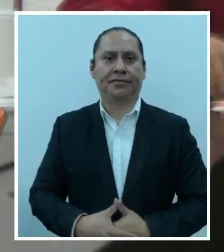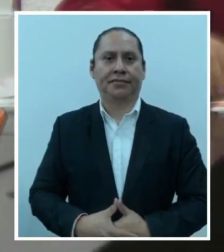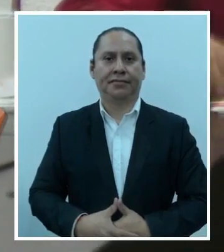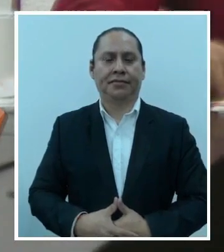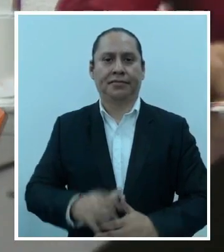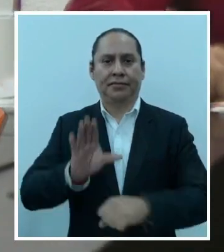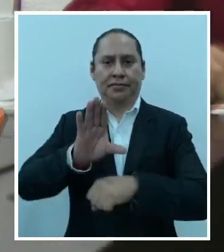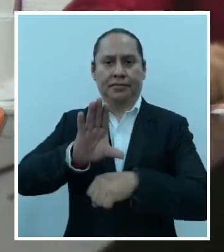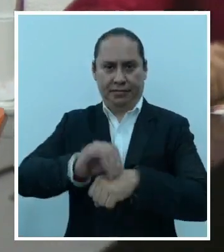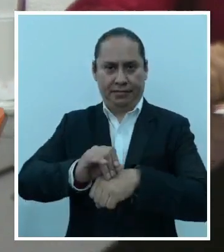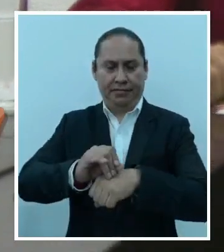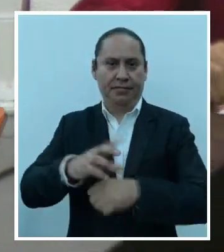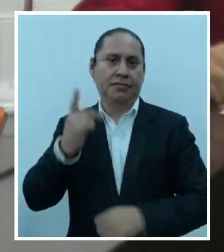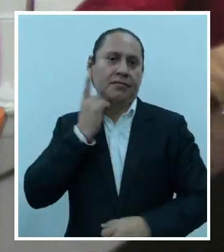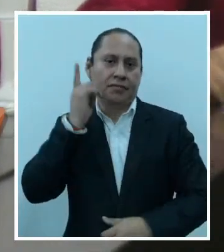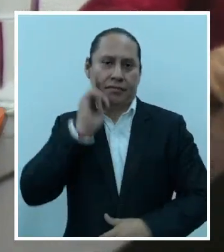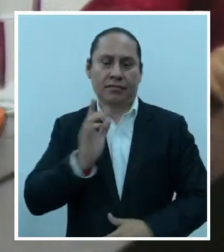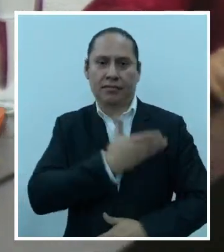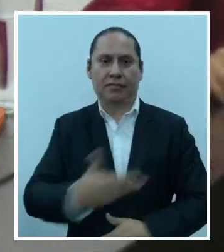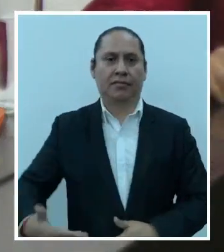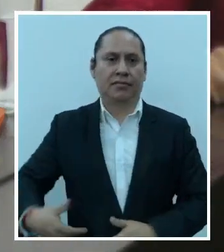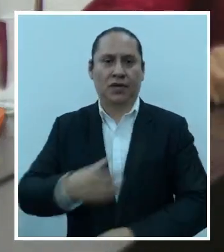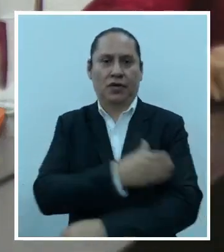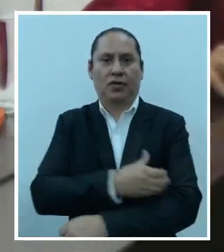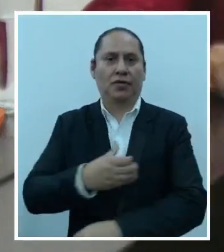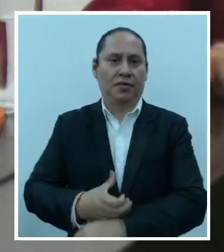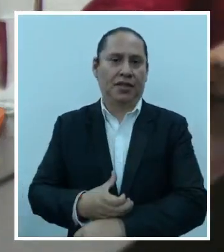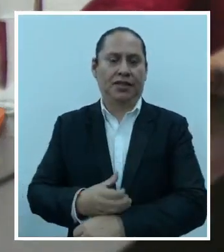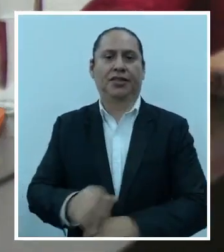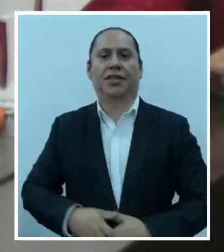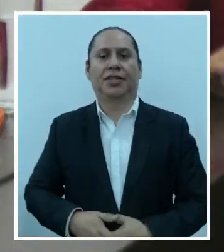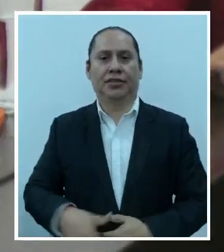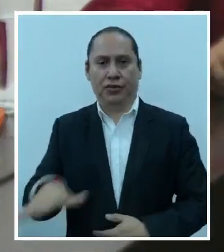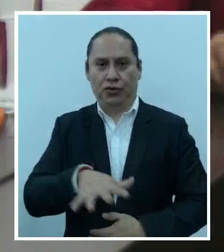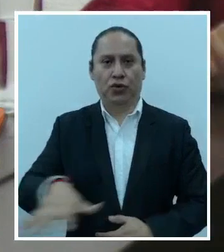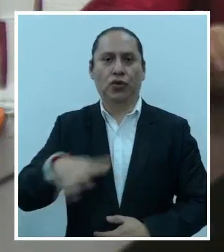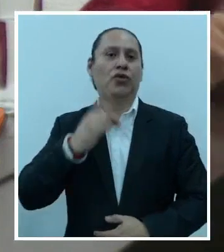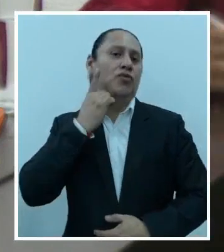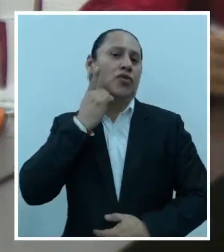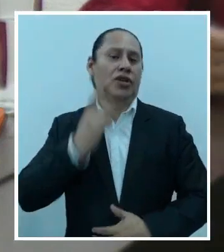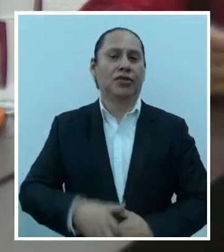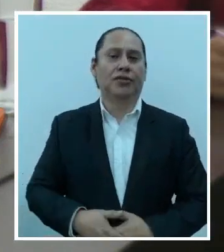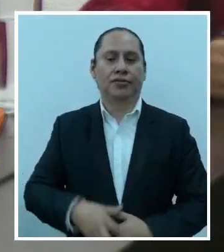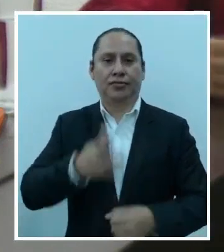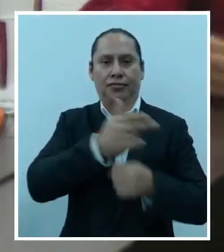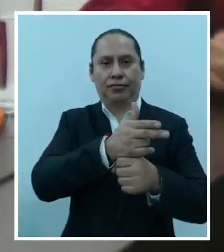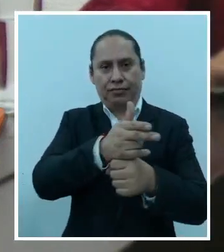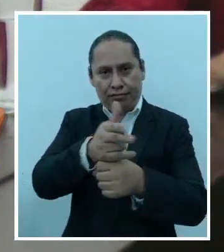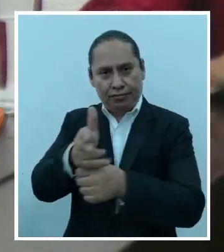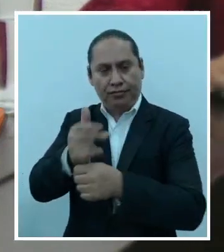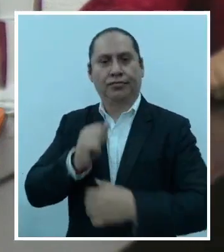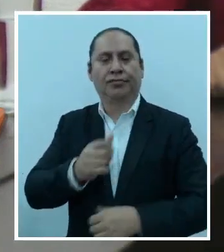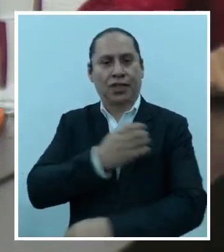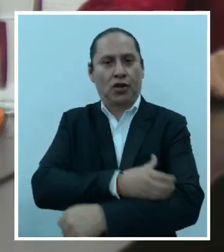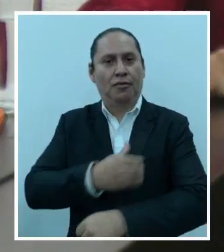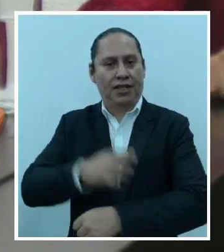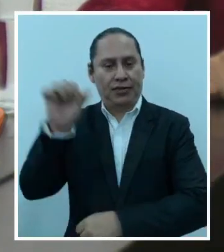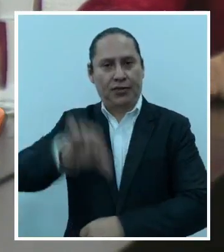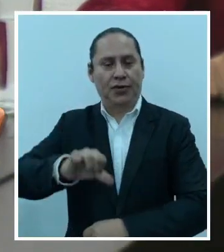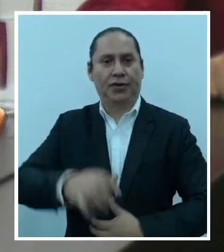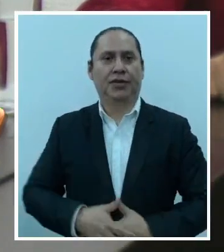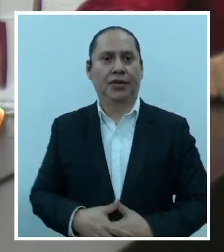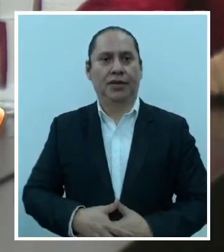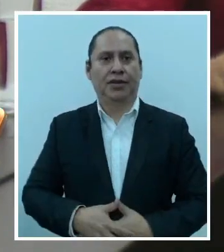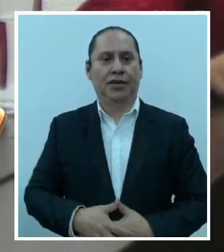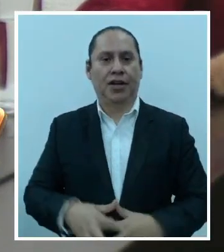con su permiso diputada presidenta compañeras de la comisión permanente amigos medios de comunicación que nos acompañan